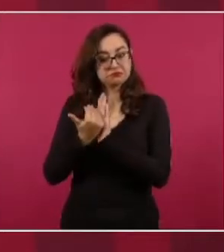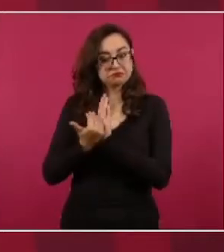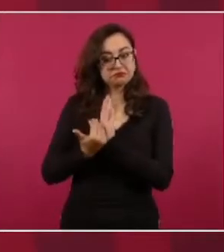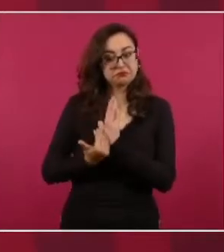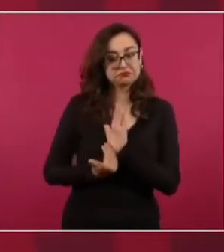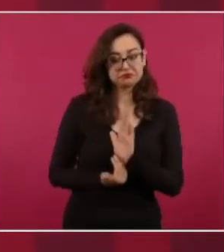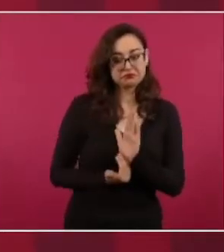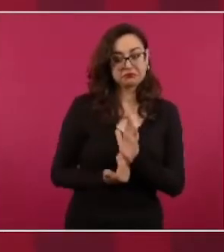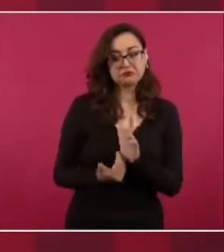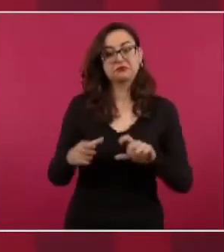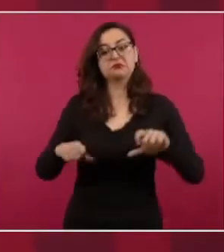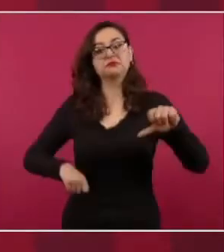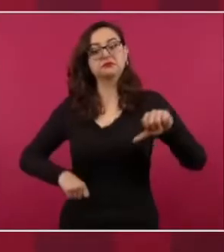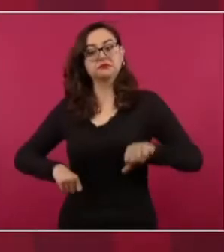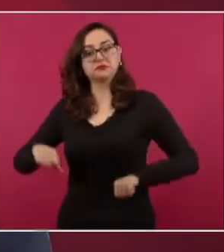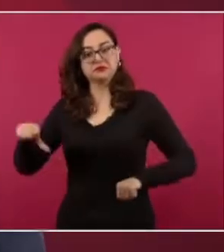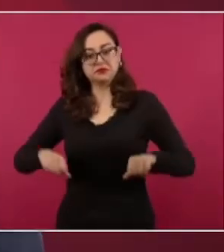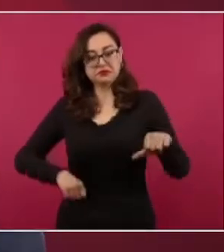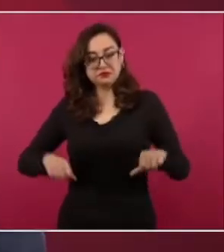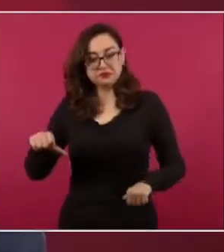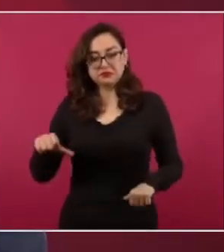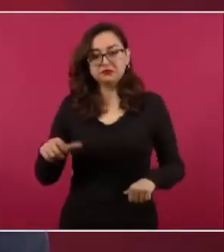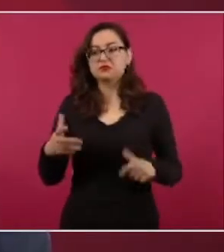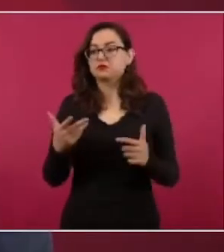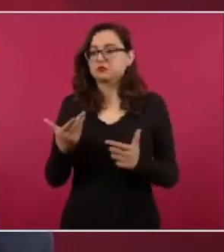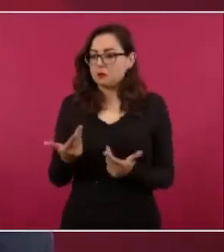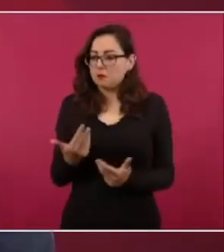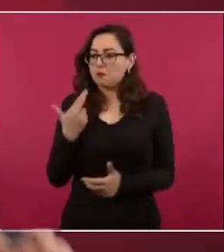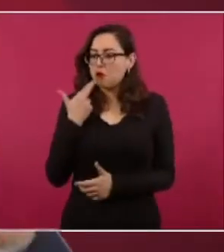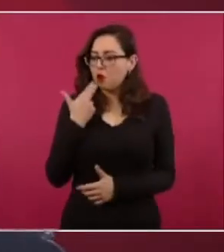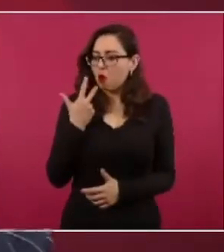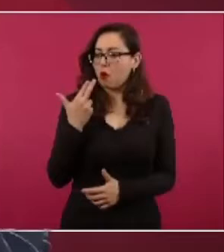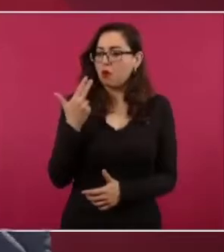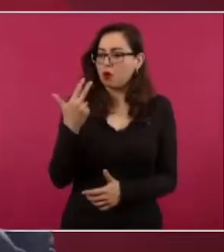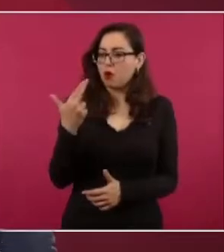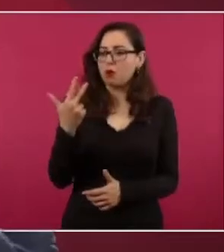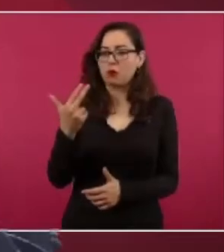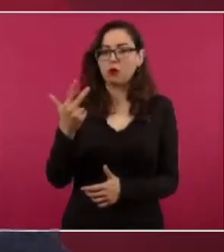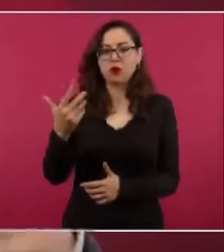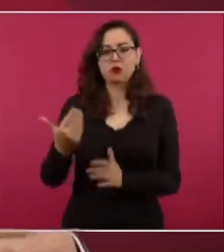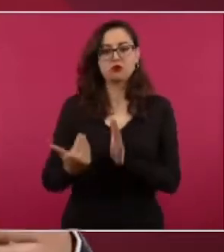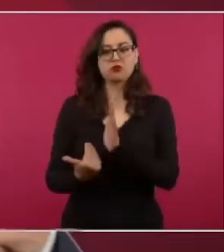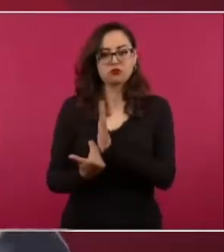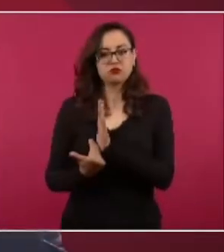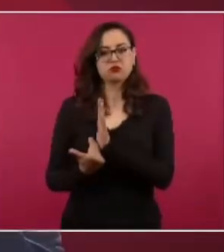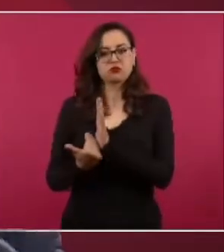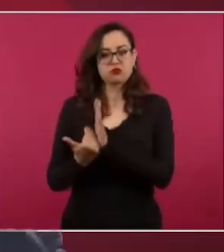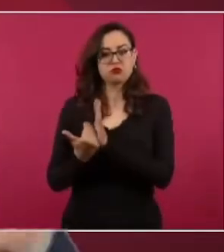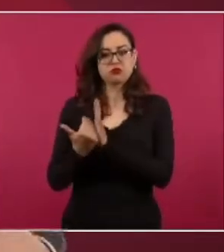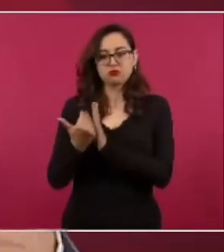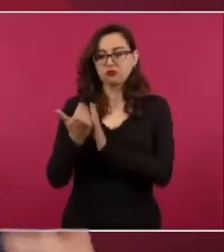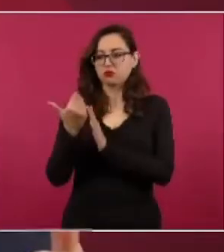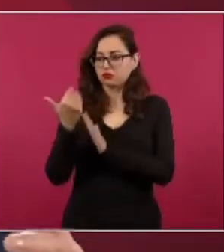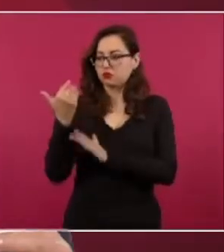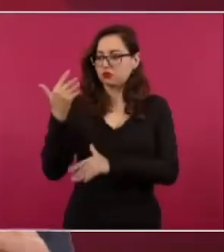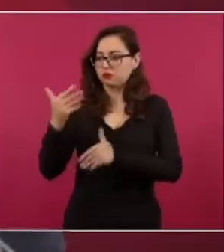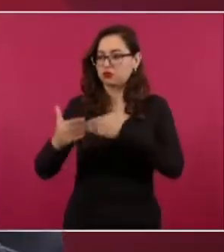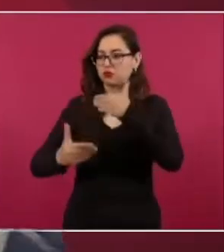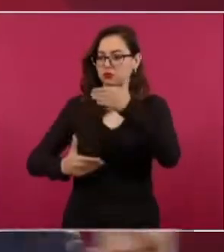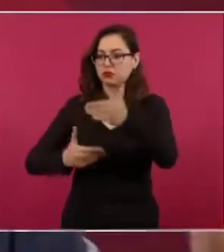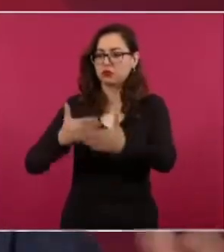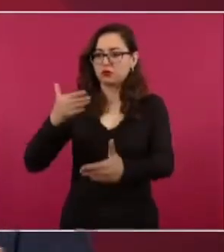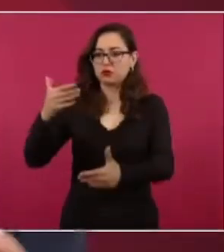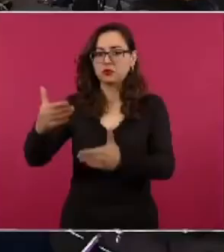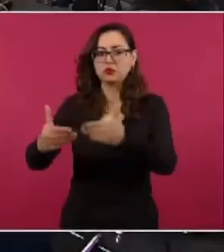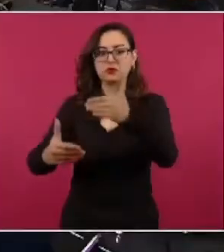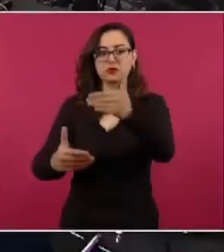en el sector salud y en la vida pública en general, y empezó con ello a reducirse el impacto de la epidemia en